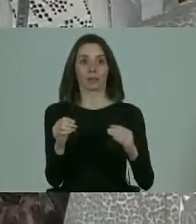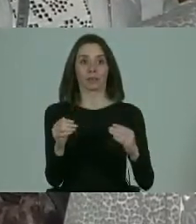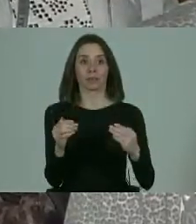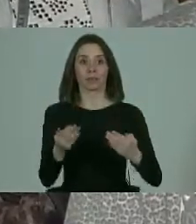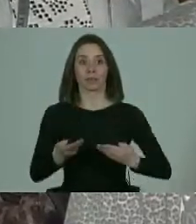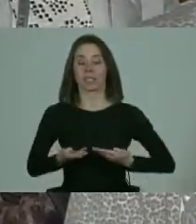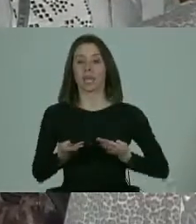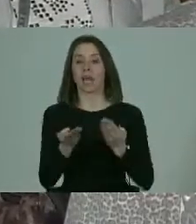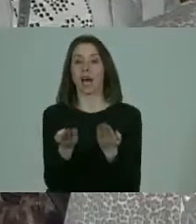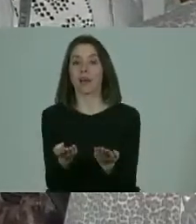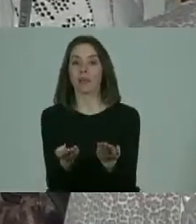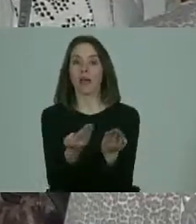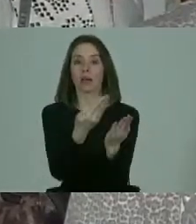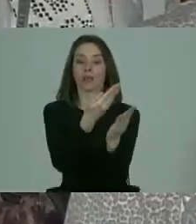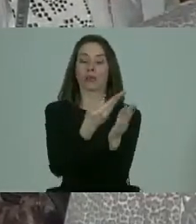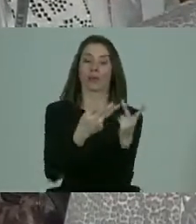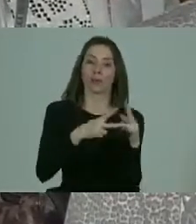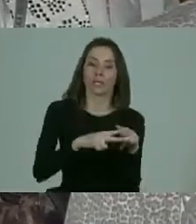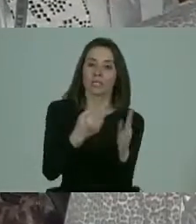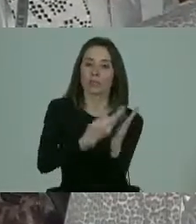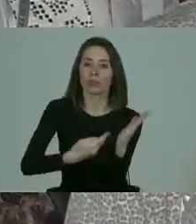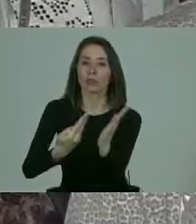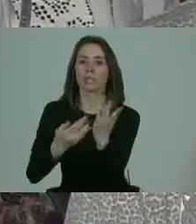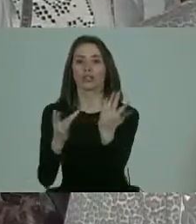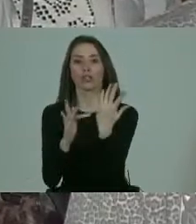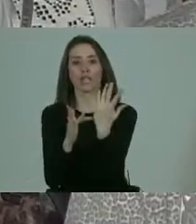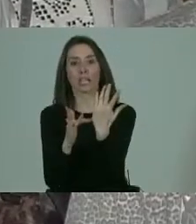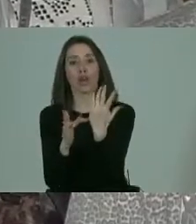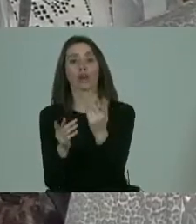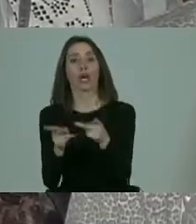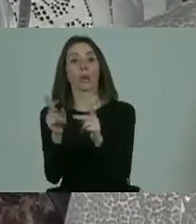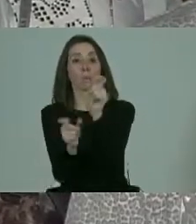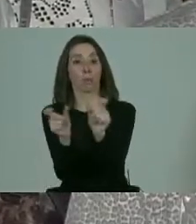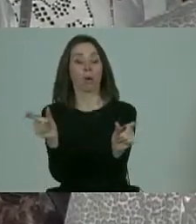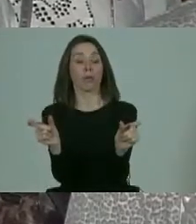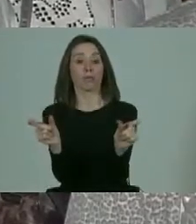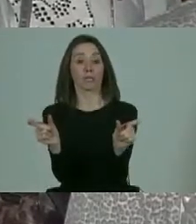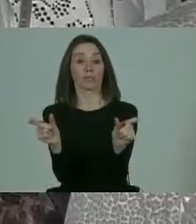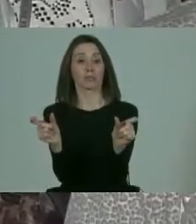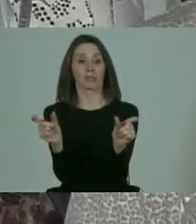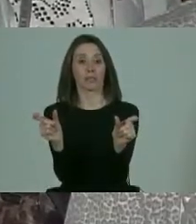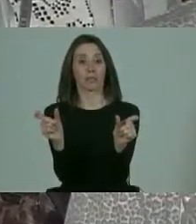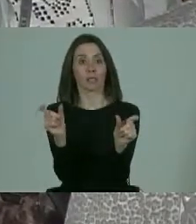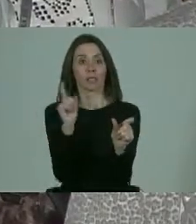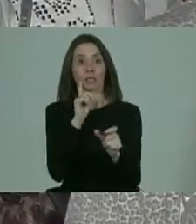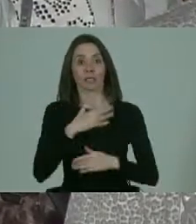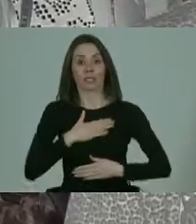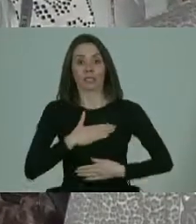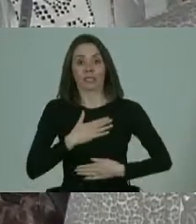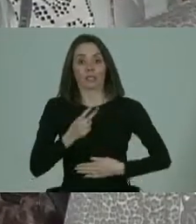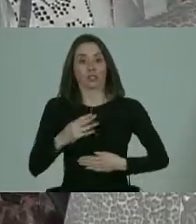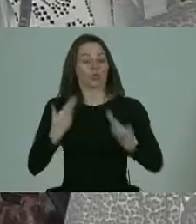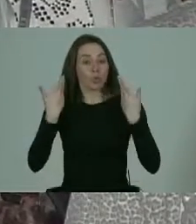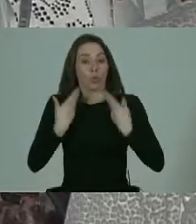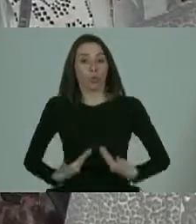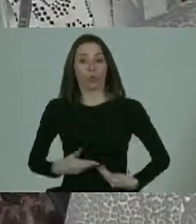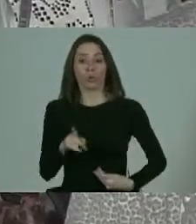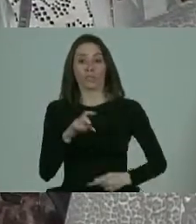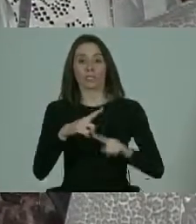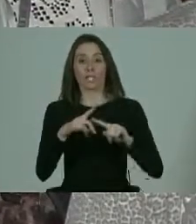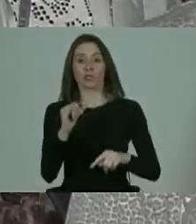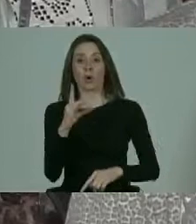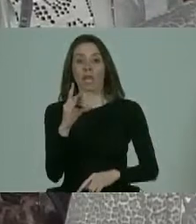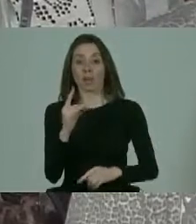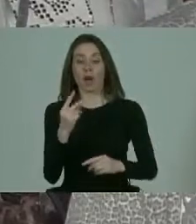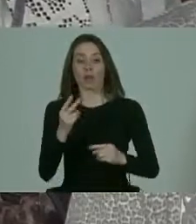instrumento y tecnología que hacen posible que la gente pueda ejercer su sexualidad y su reproducción